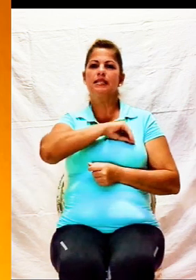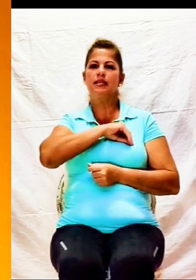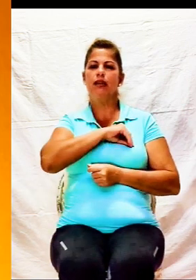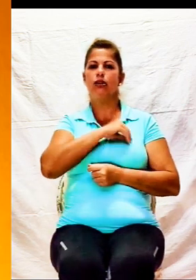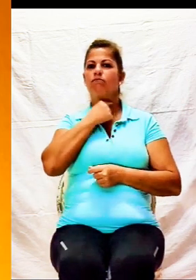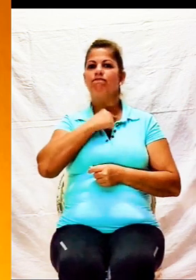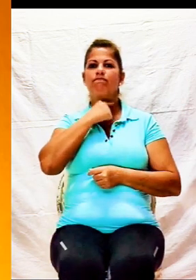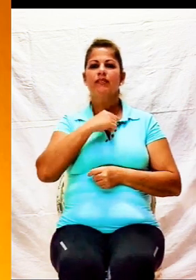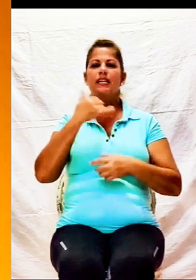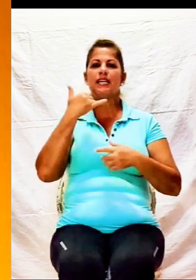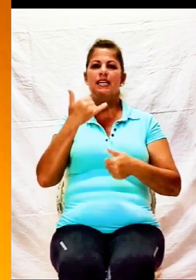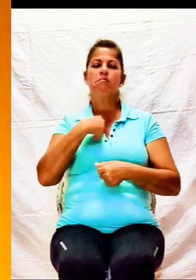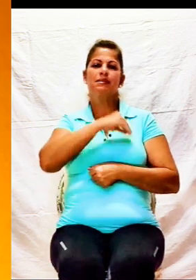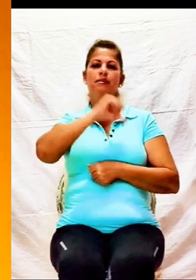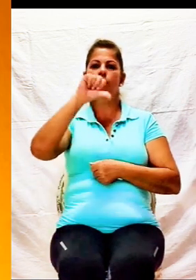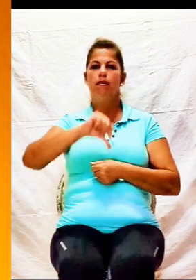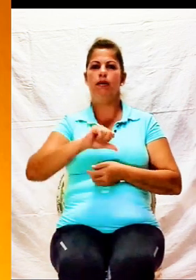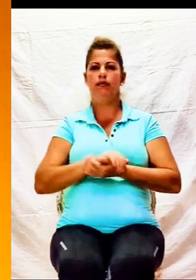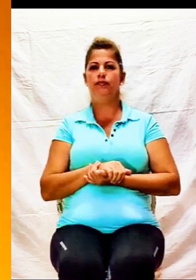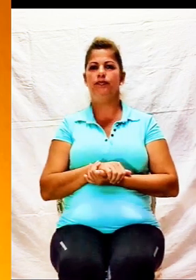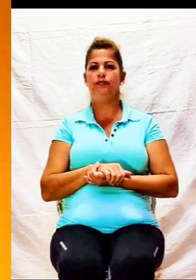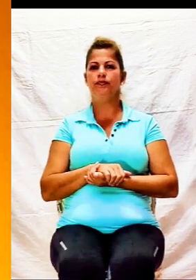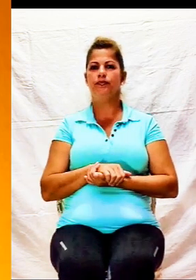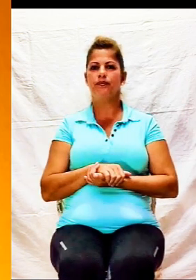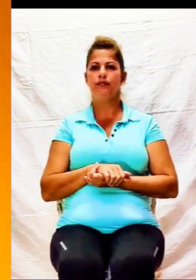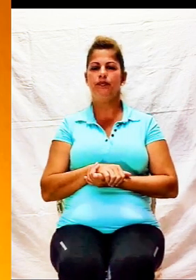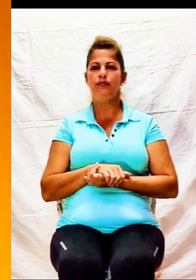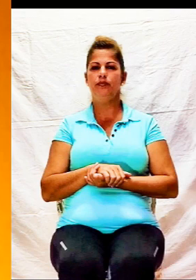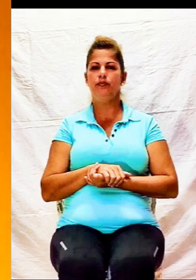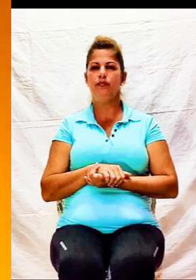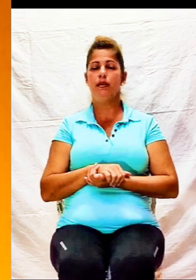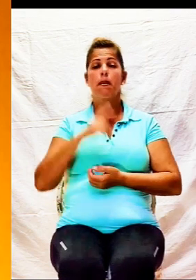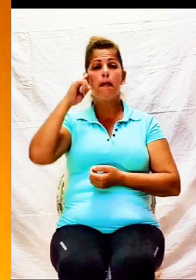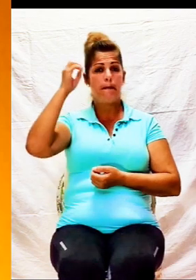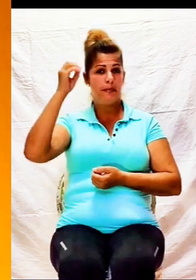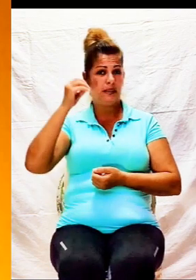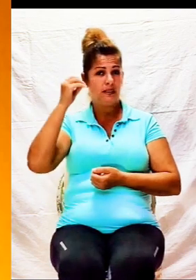las devastadoras ansiedad y depresión.